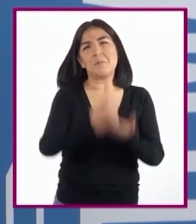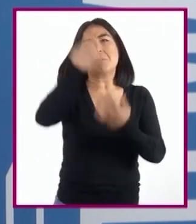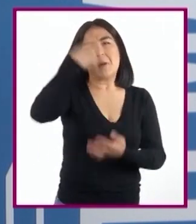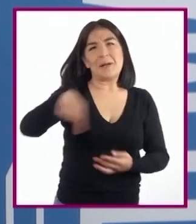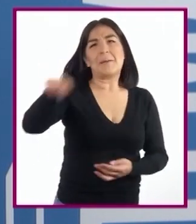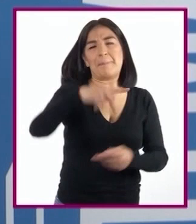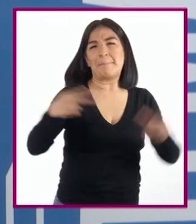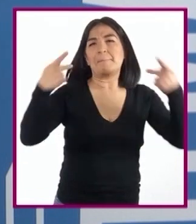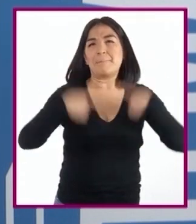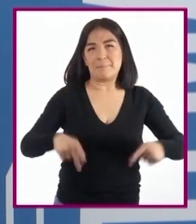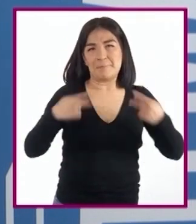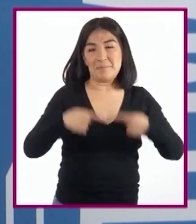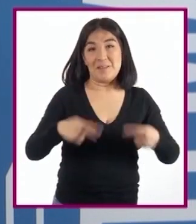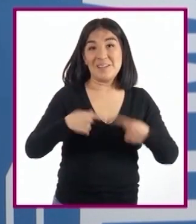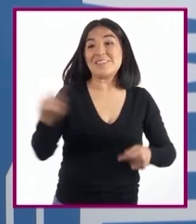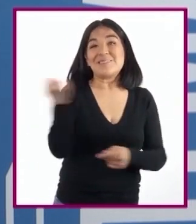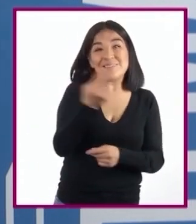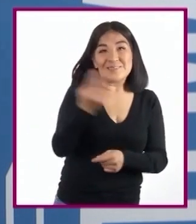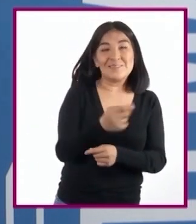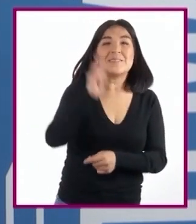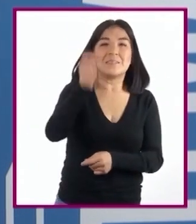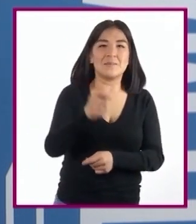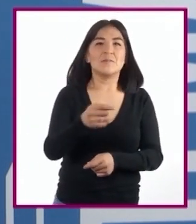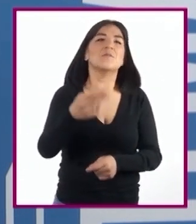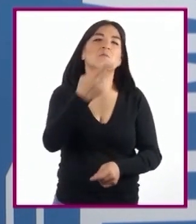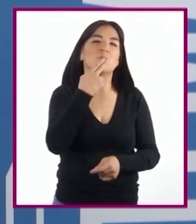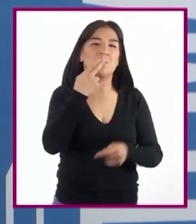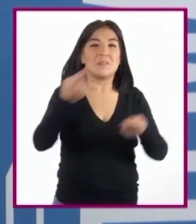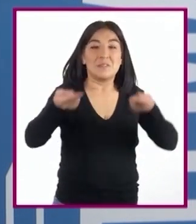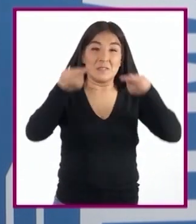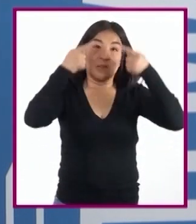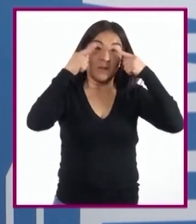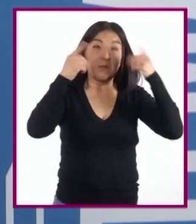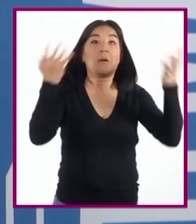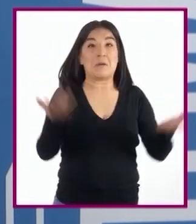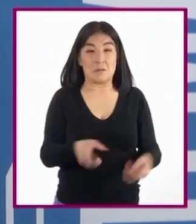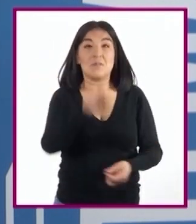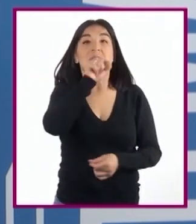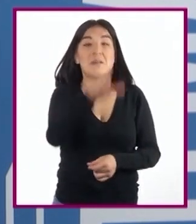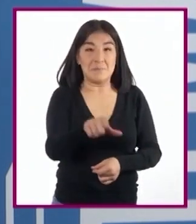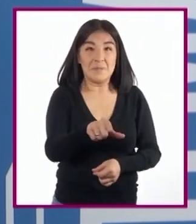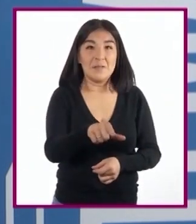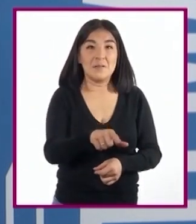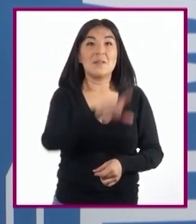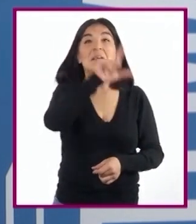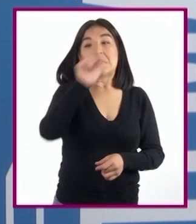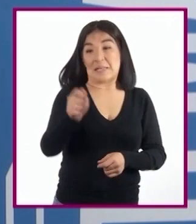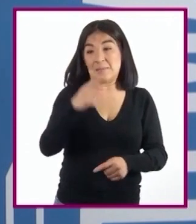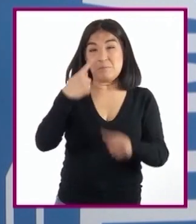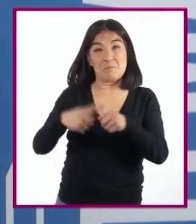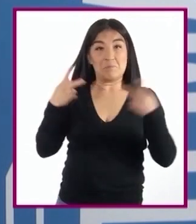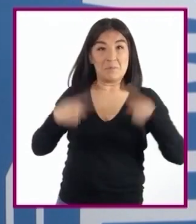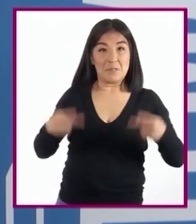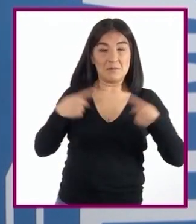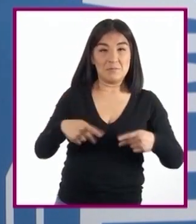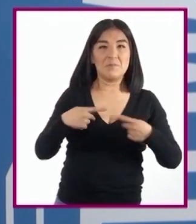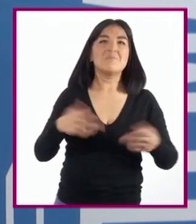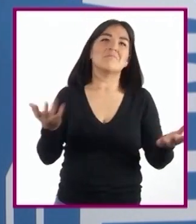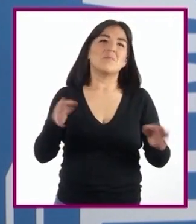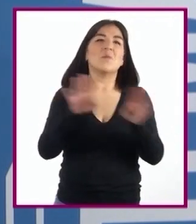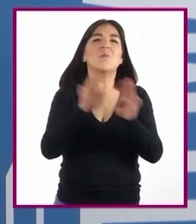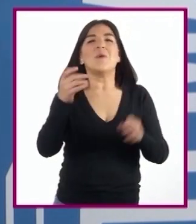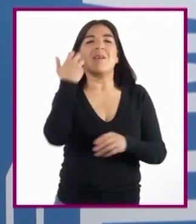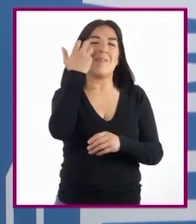las personas que por necesidad emplean lentes de contacto o incluso para quienes los usan como accesorios.